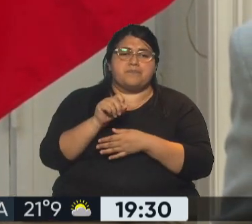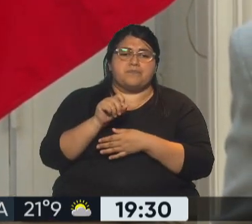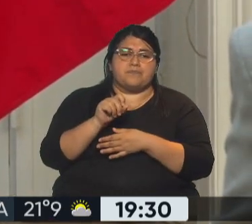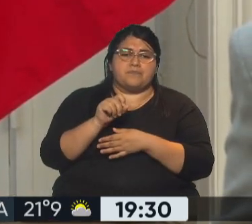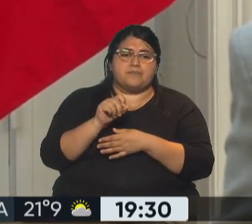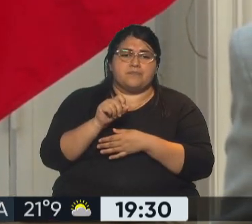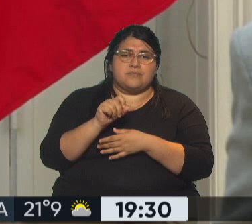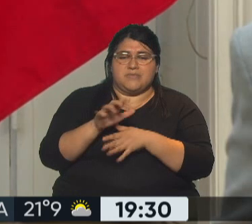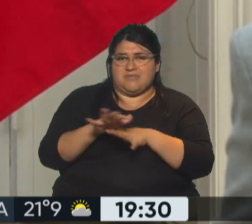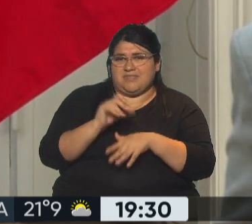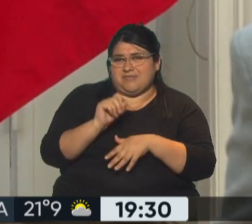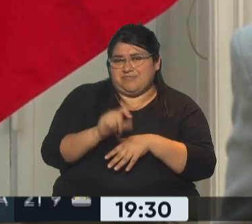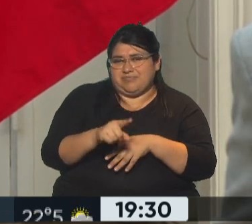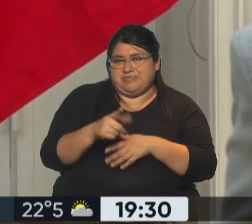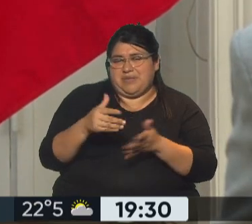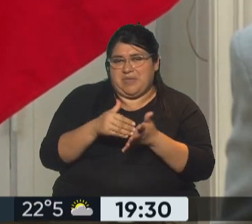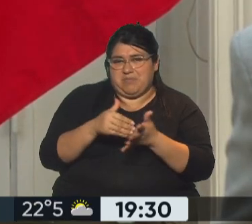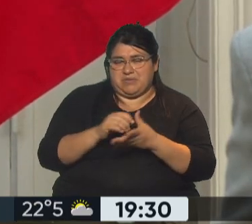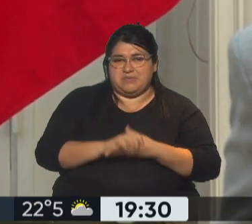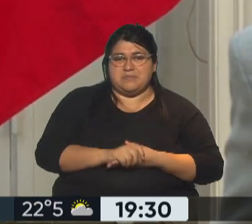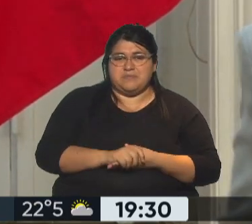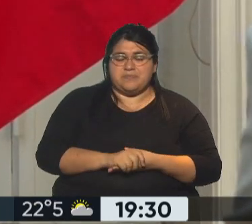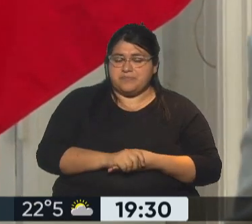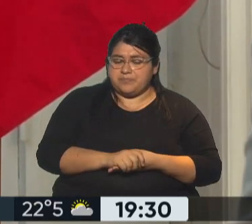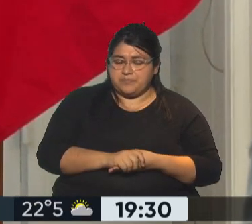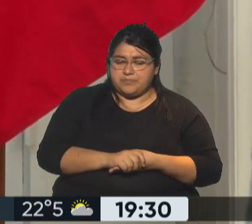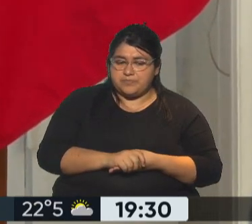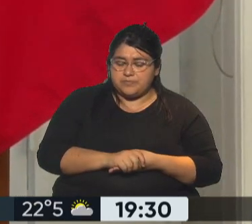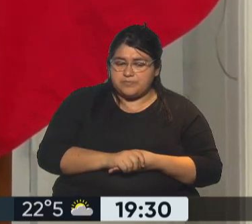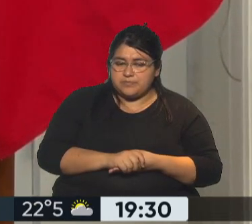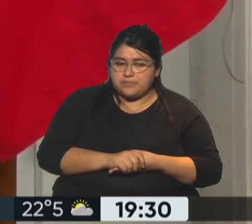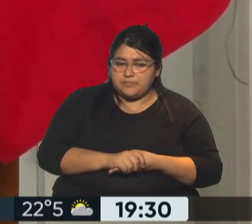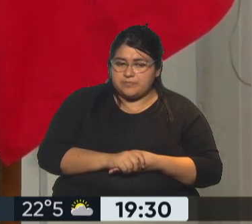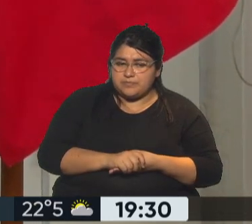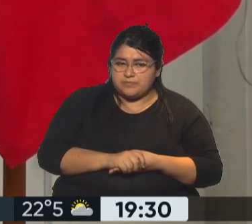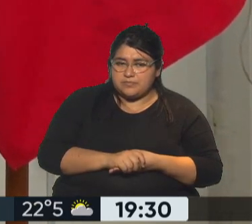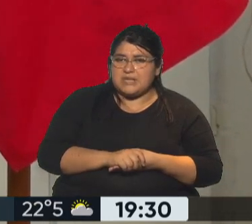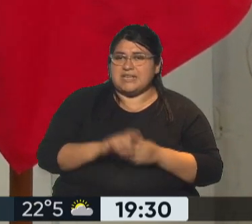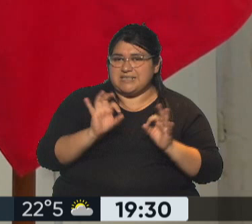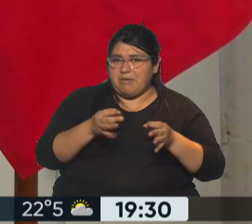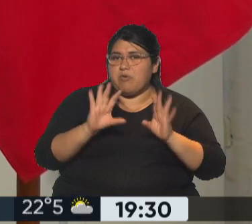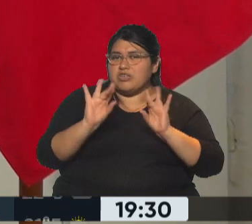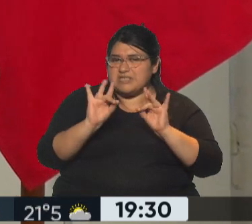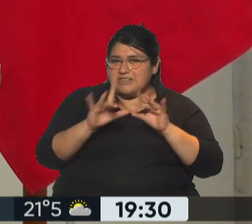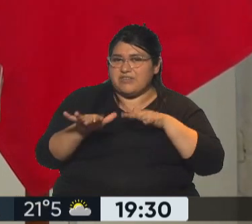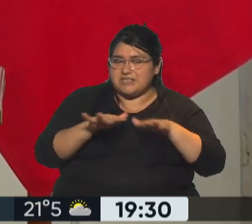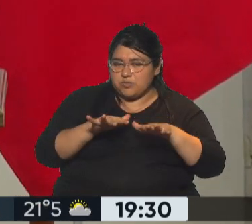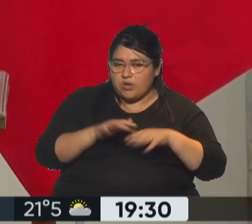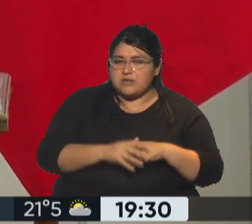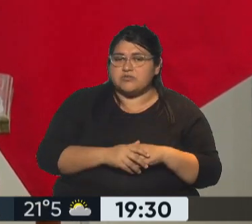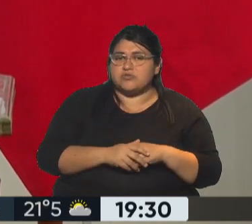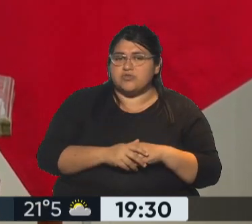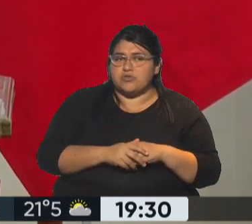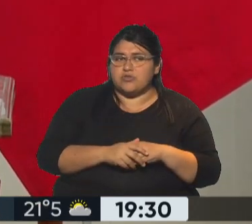los actores del Frente 2, venían reclamando eso. Sabemos que hay una situación compleja en la inflación, orillando